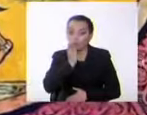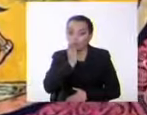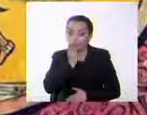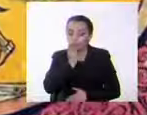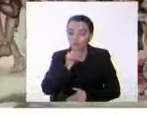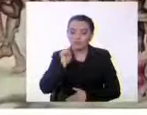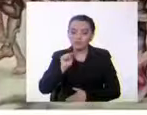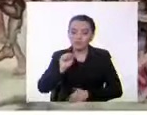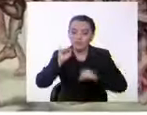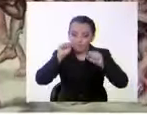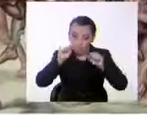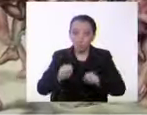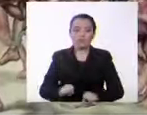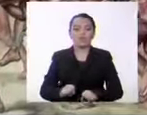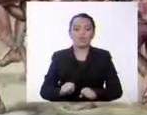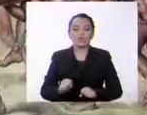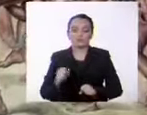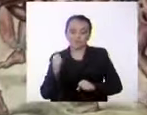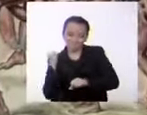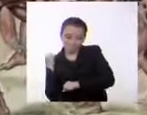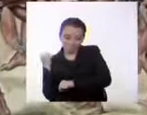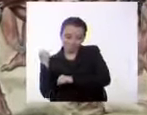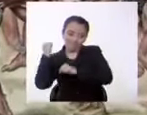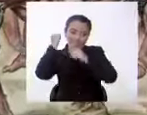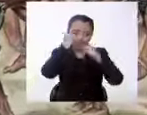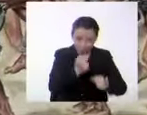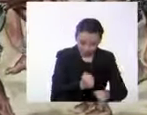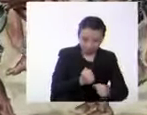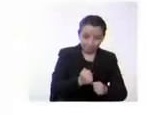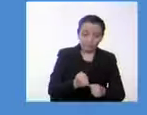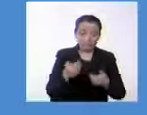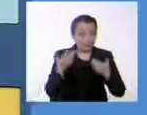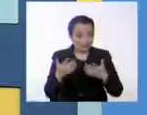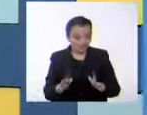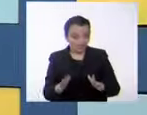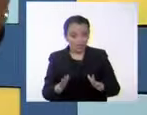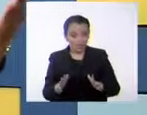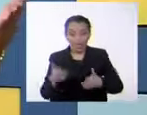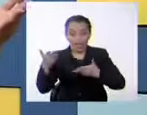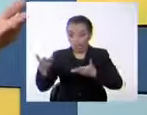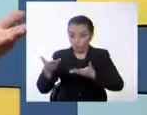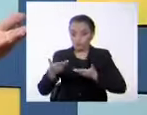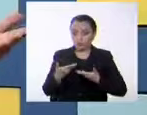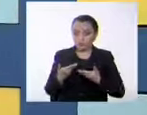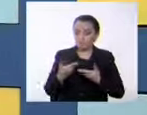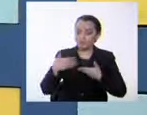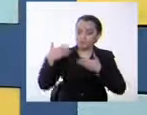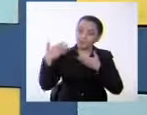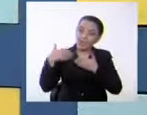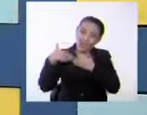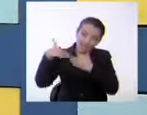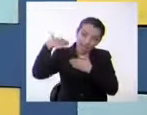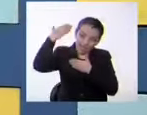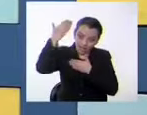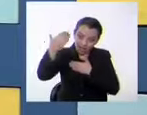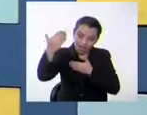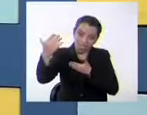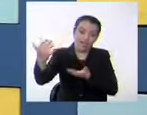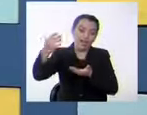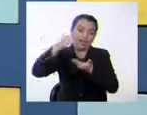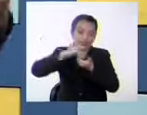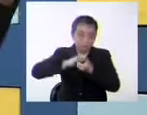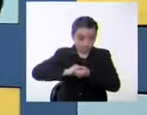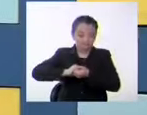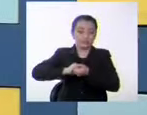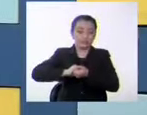así como ya tenían a los que les habían ayudado o la alianza que habían hecho con los que ayudaron a derrotar a los